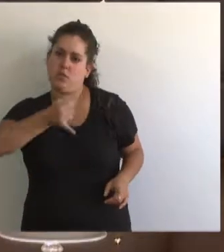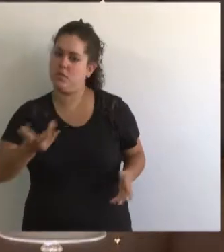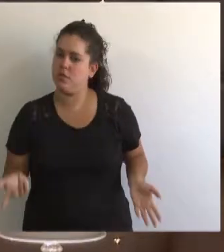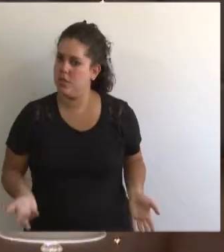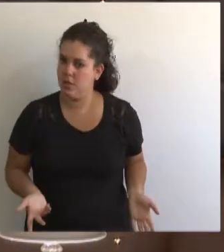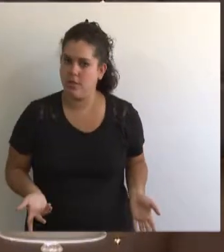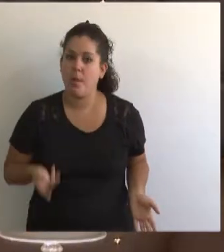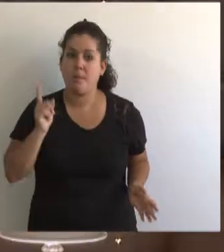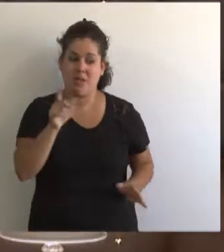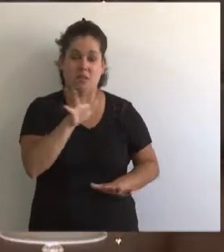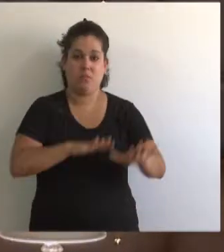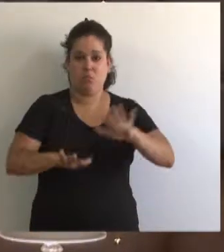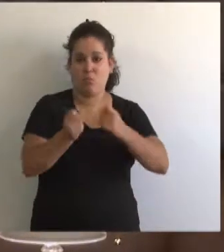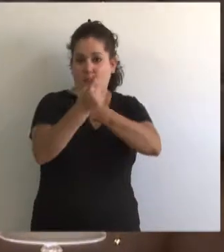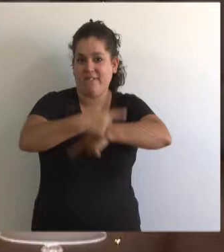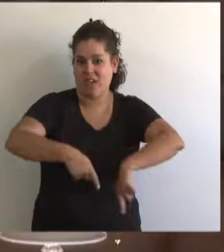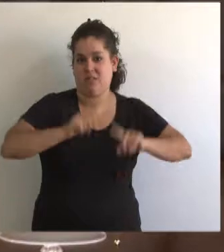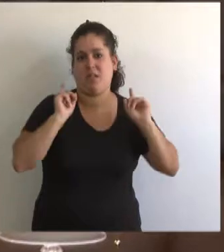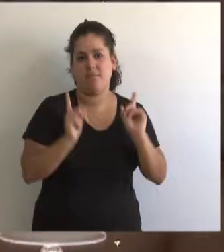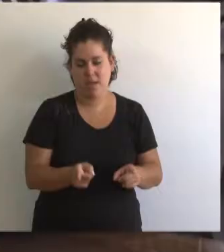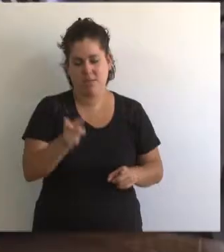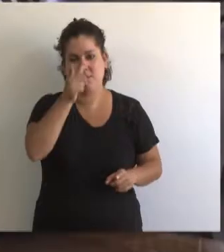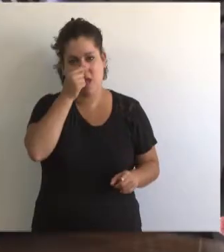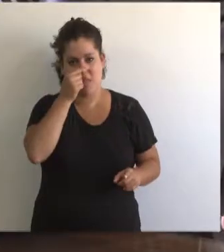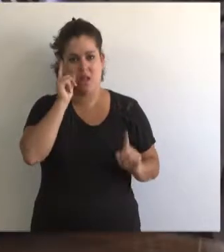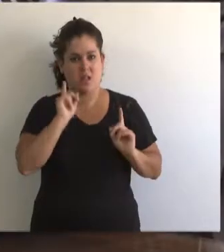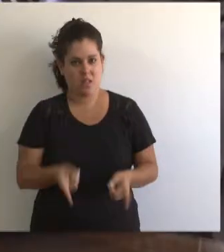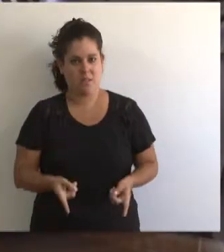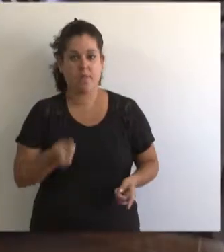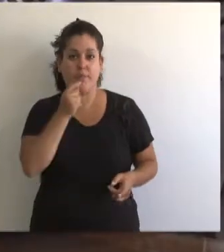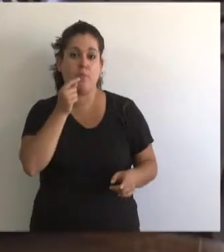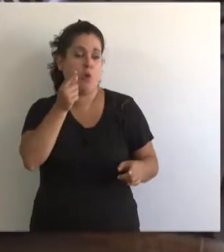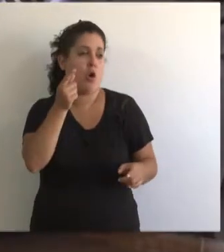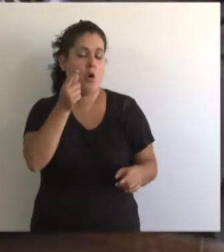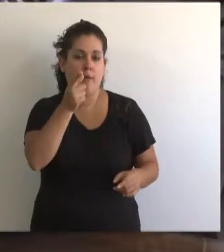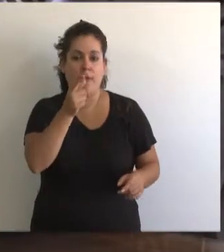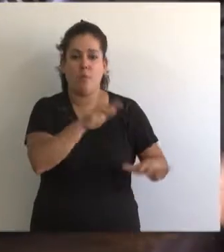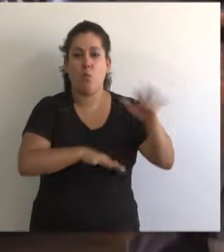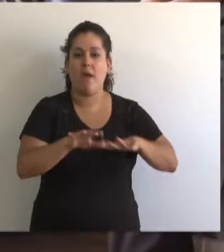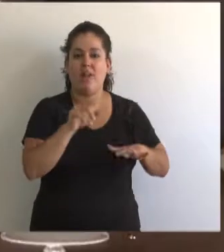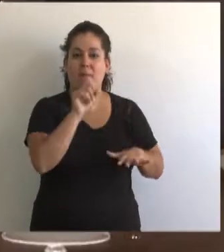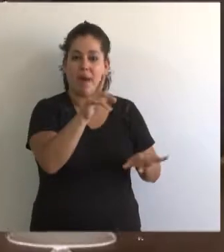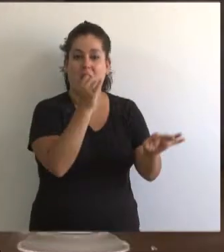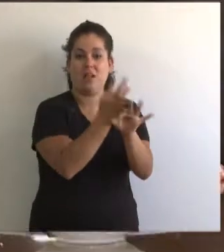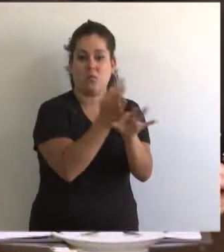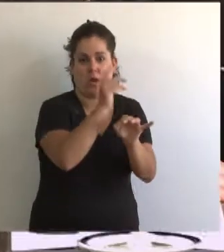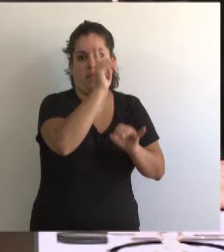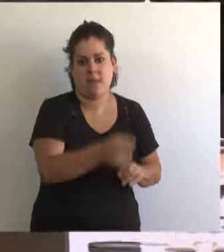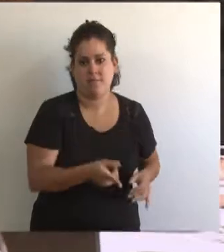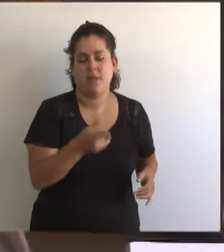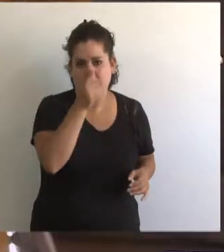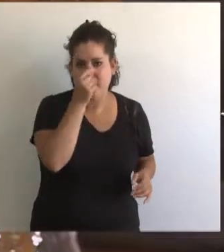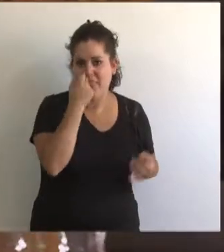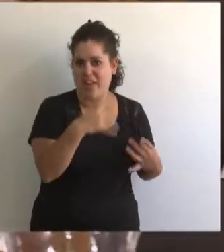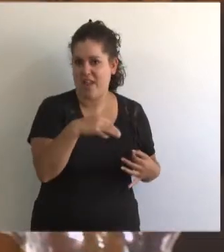madera, incluso los mobiliarios, el mobiliario escolar, por